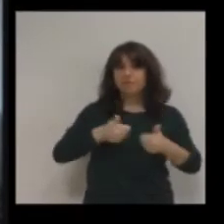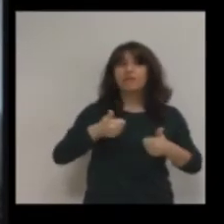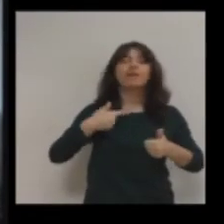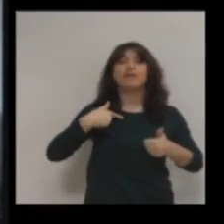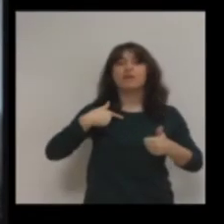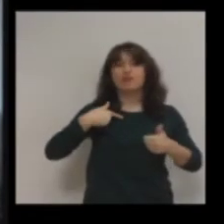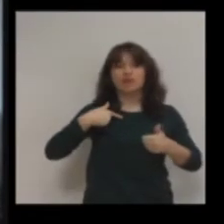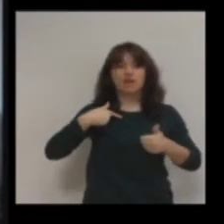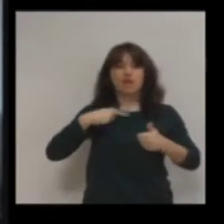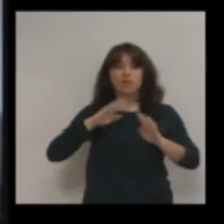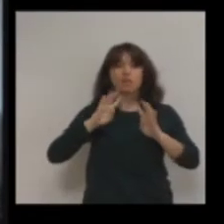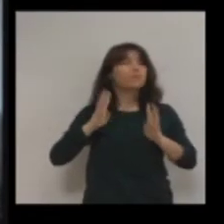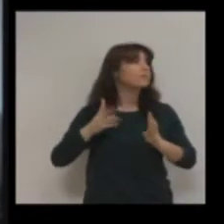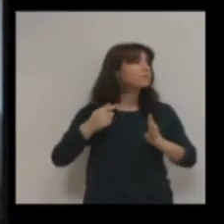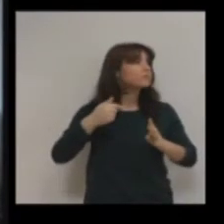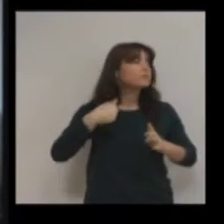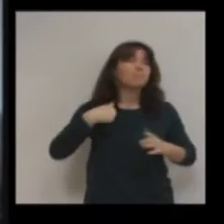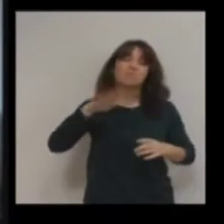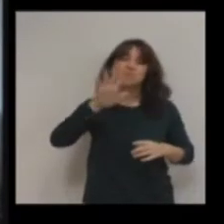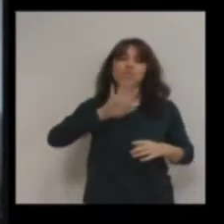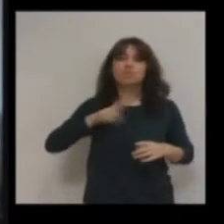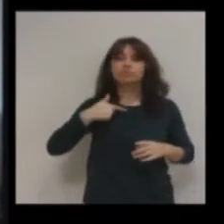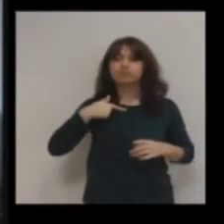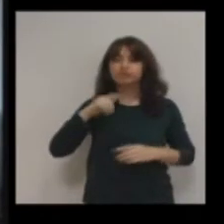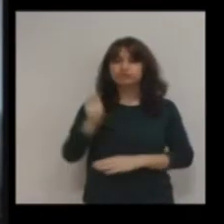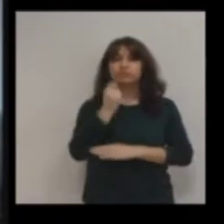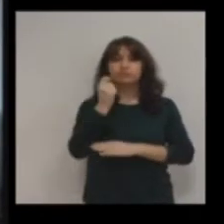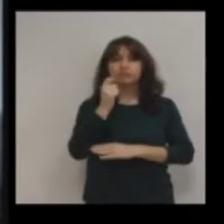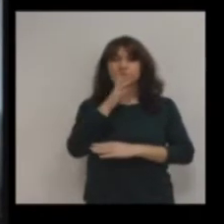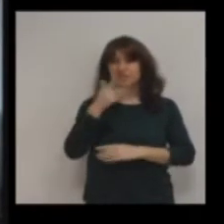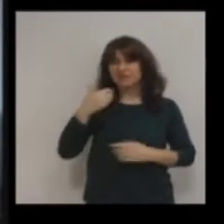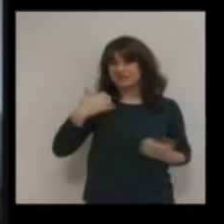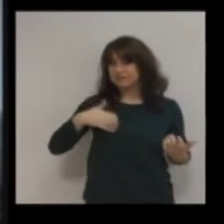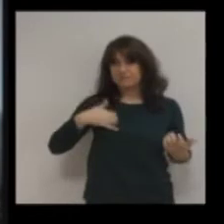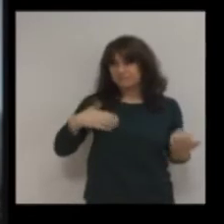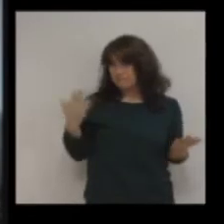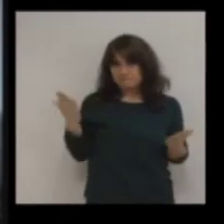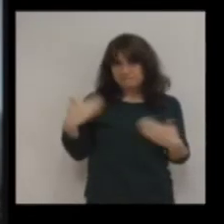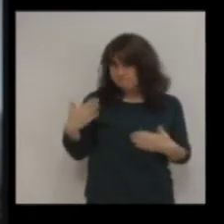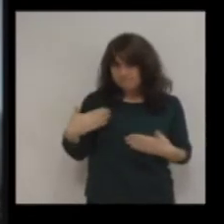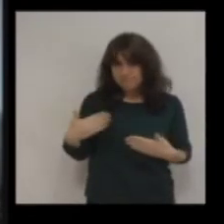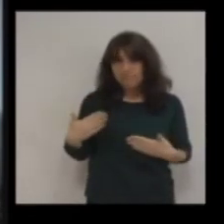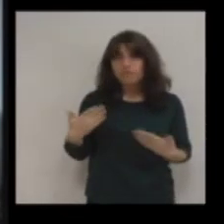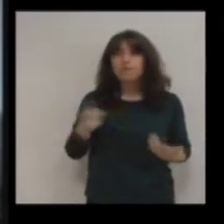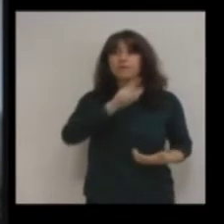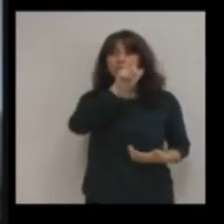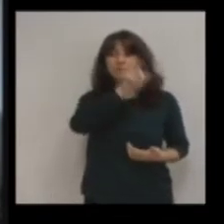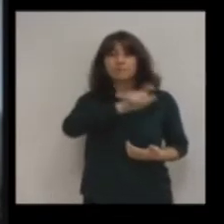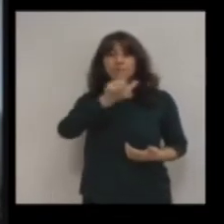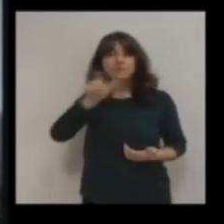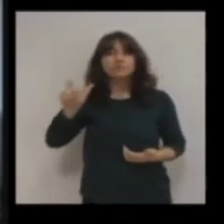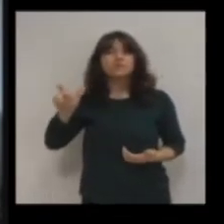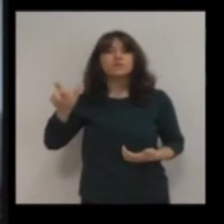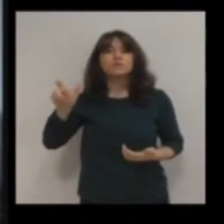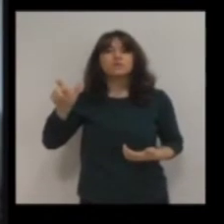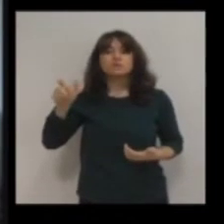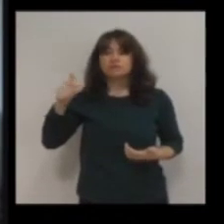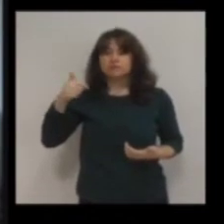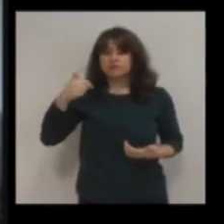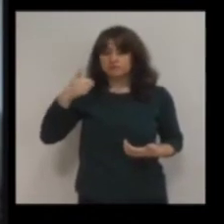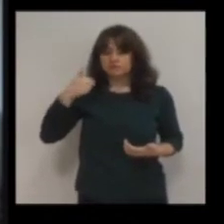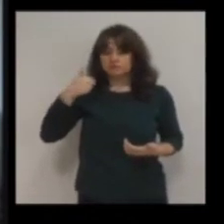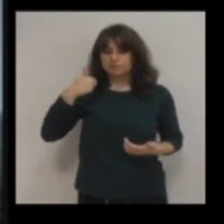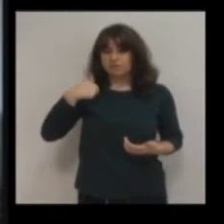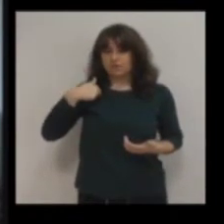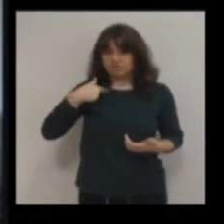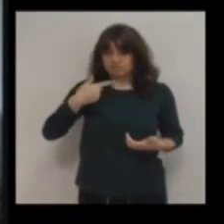me ha parecido un gran logro en materia de discapacidad, porque por supuesto en Sevilla no lo había, que las personas que van transcribiendo todo lo